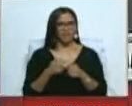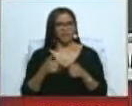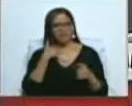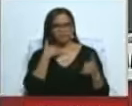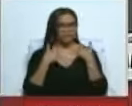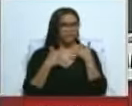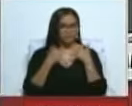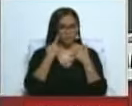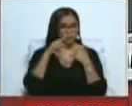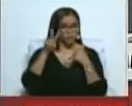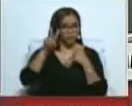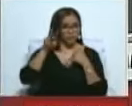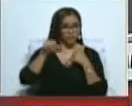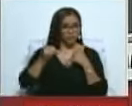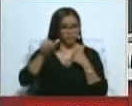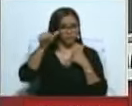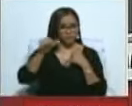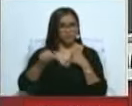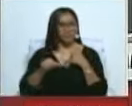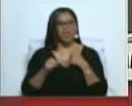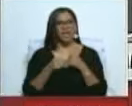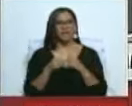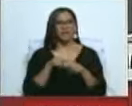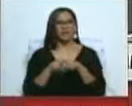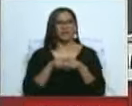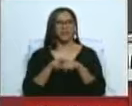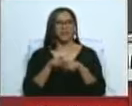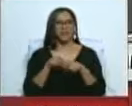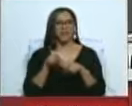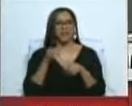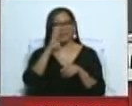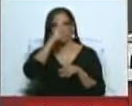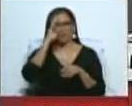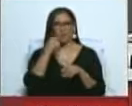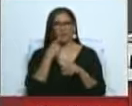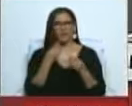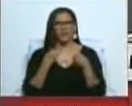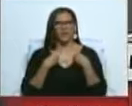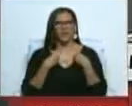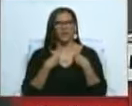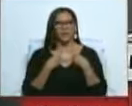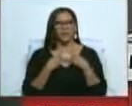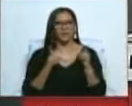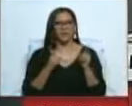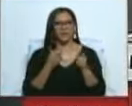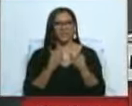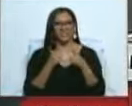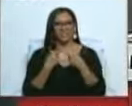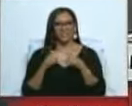y voy viendo. Y le voy mandando chismes a Diosdado para que los diga en vivo, pero lo veo diferido.